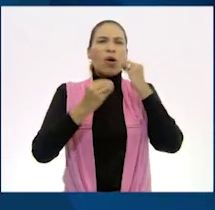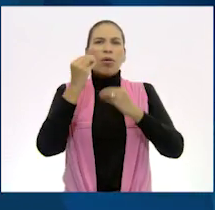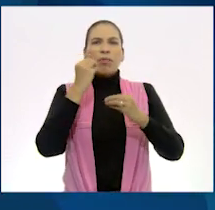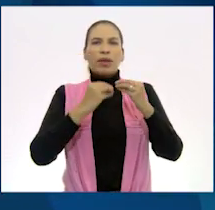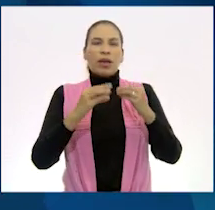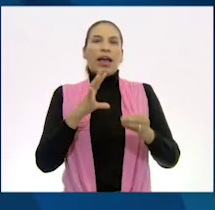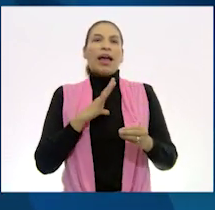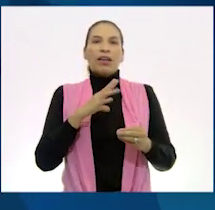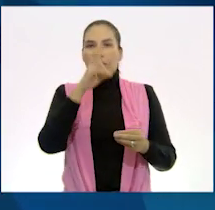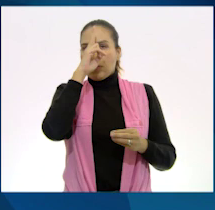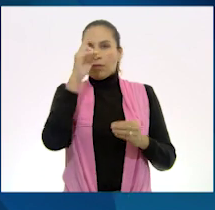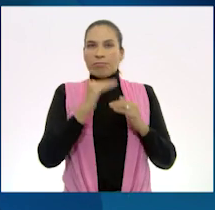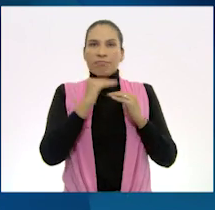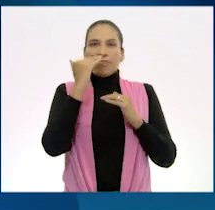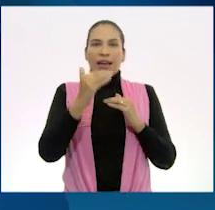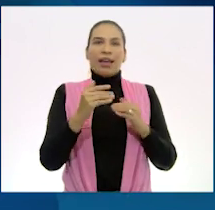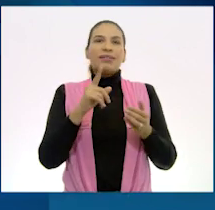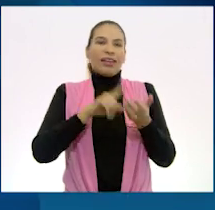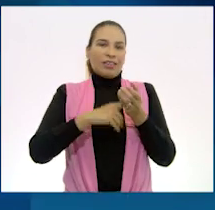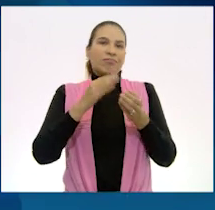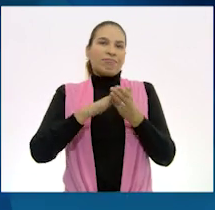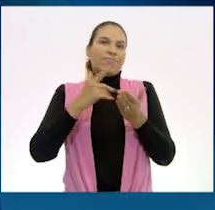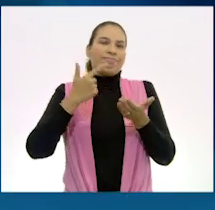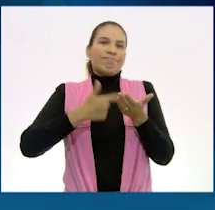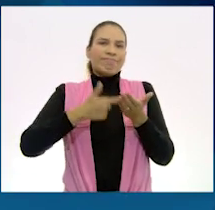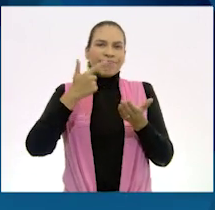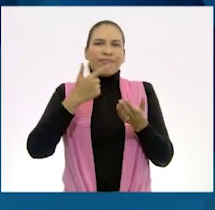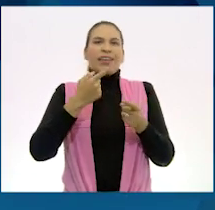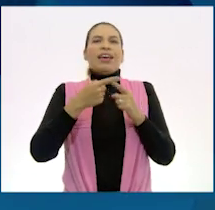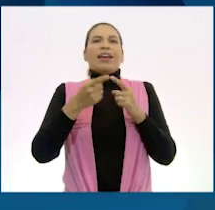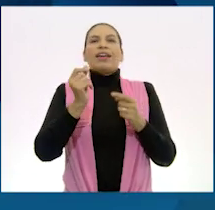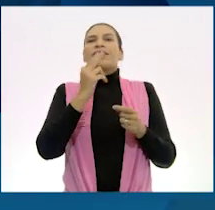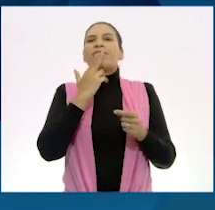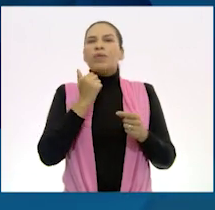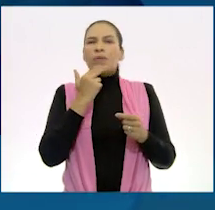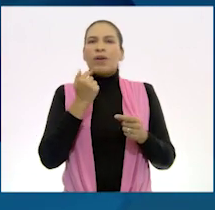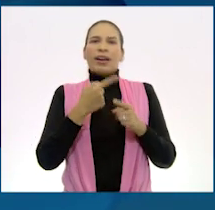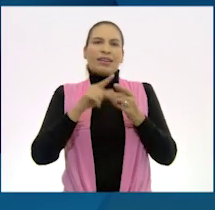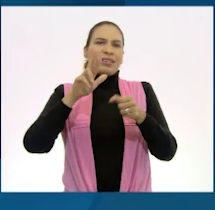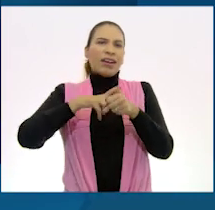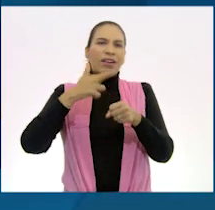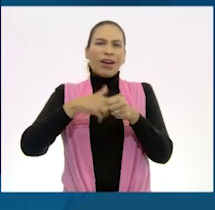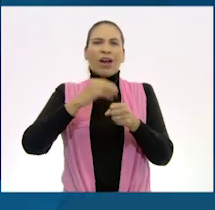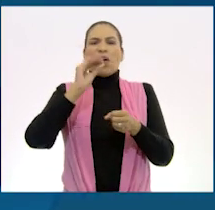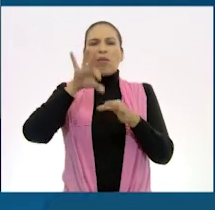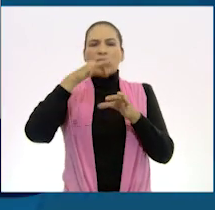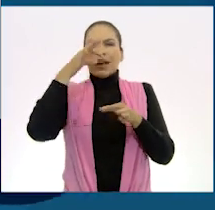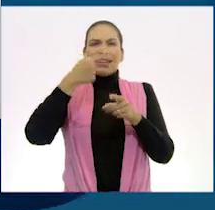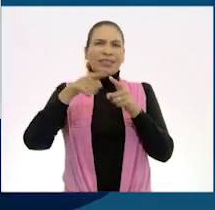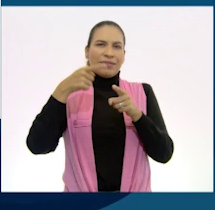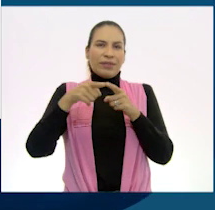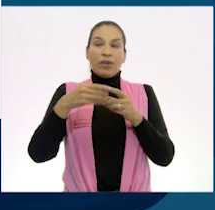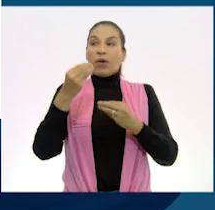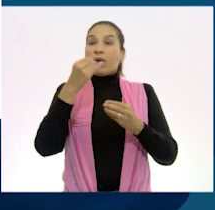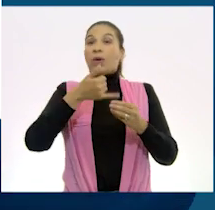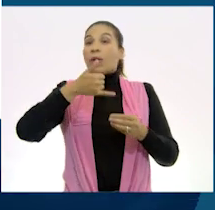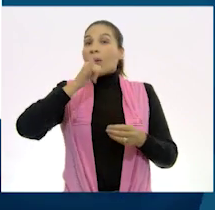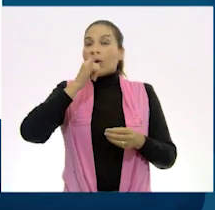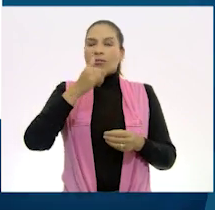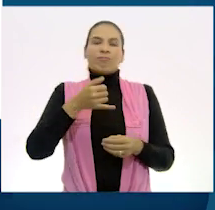con alto contenido calórico como refrescos y frituras, consumir